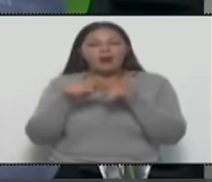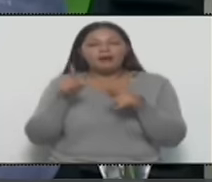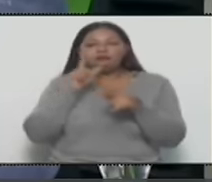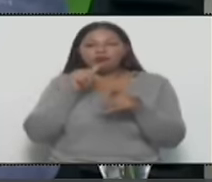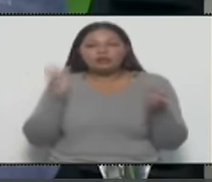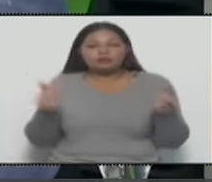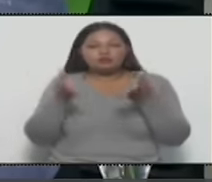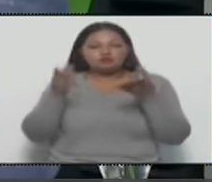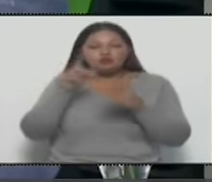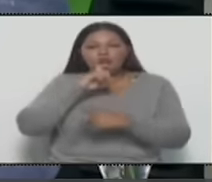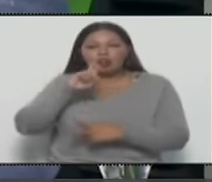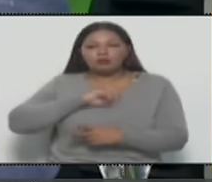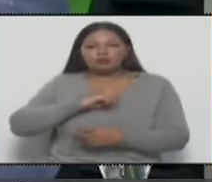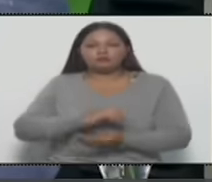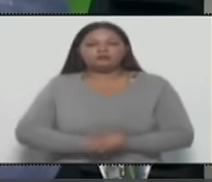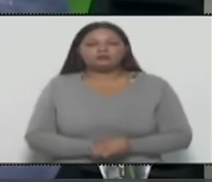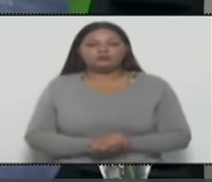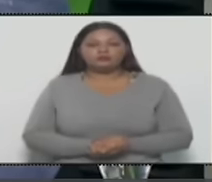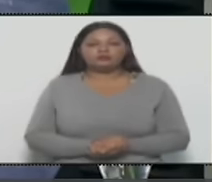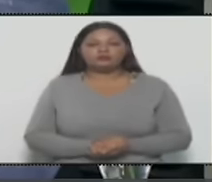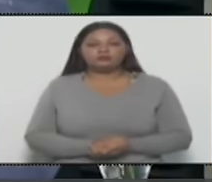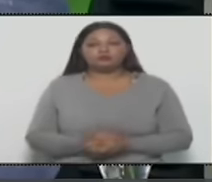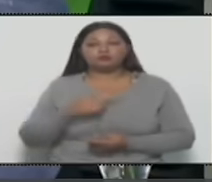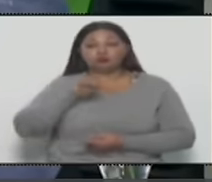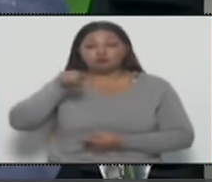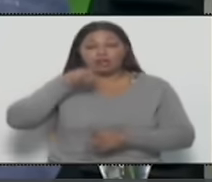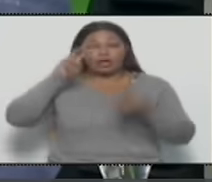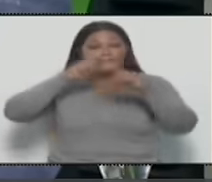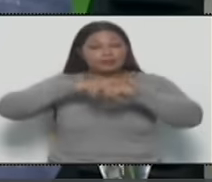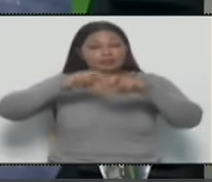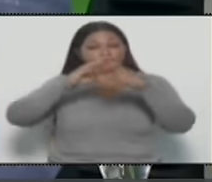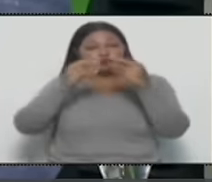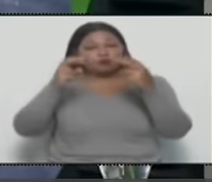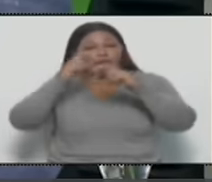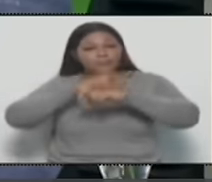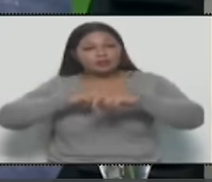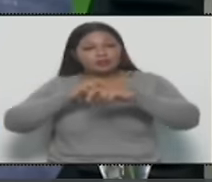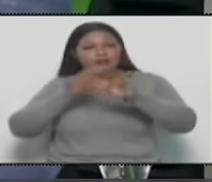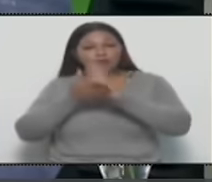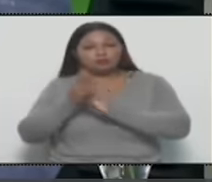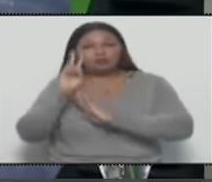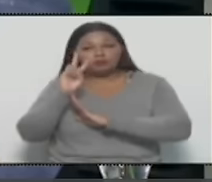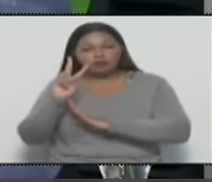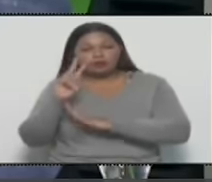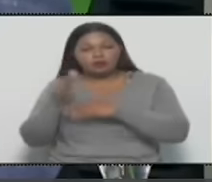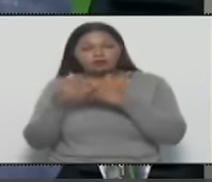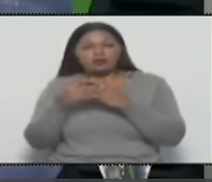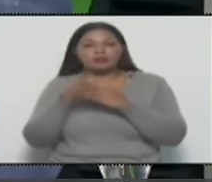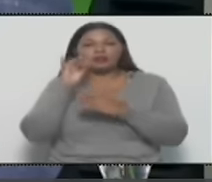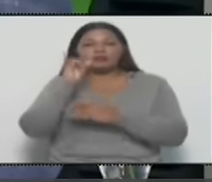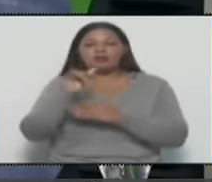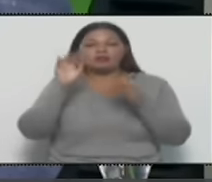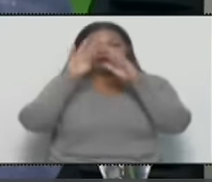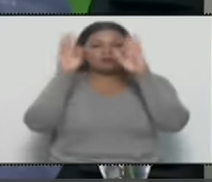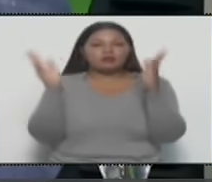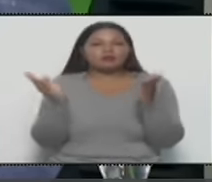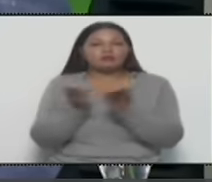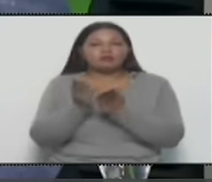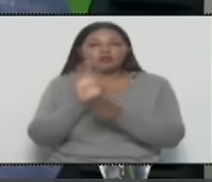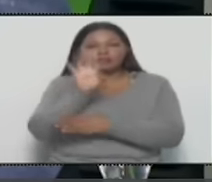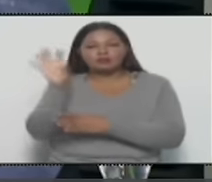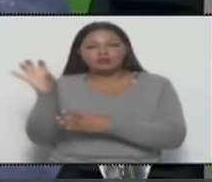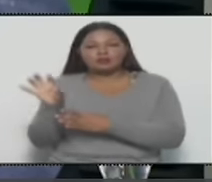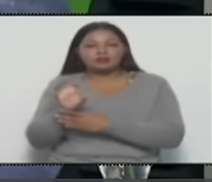al odio. Inclusive, si ustedes investigan, si todos investigamos, podemos ver que existen demandas a nivel mundial de